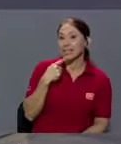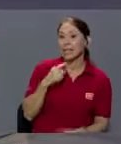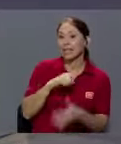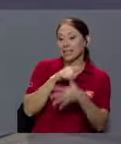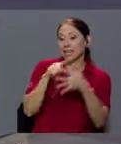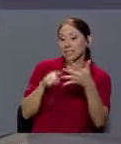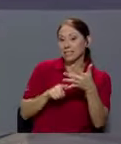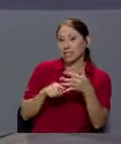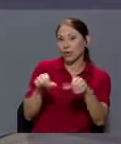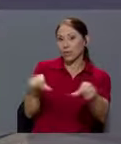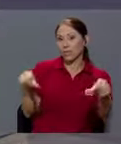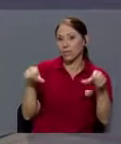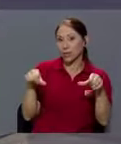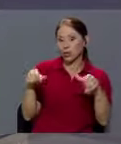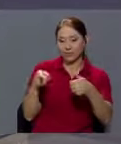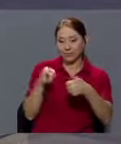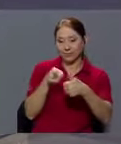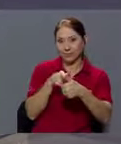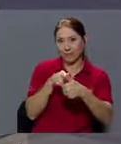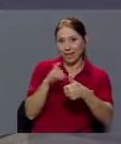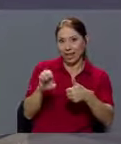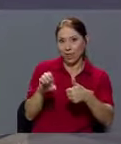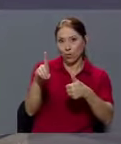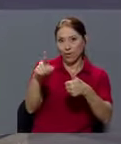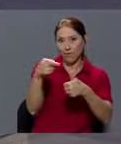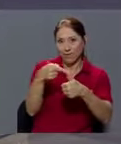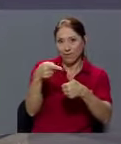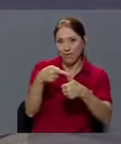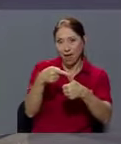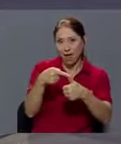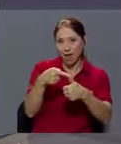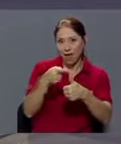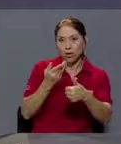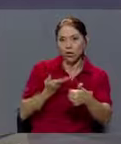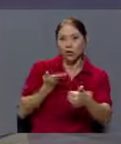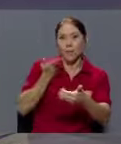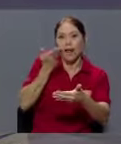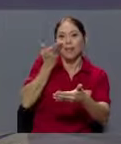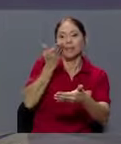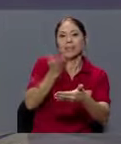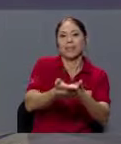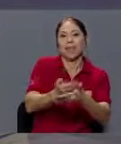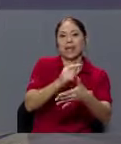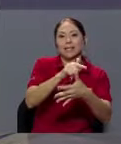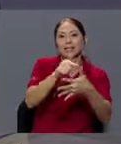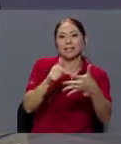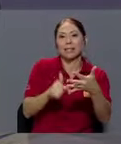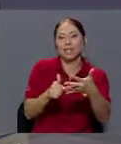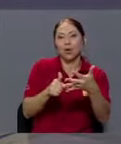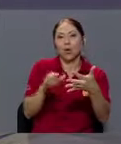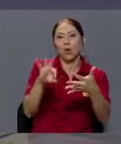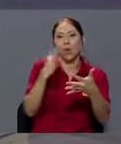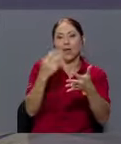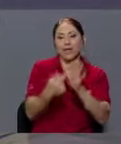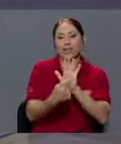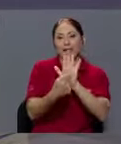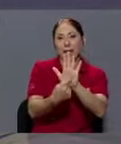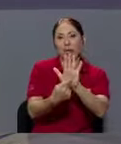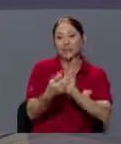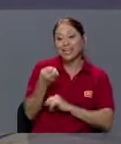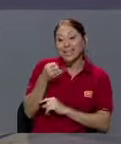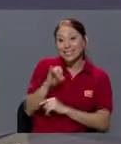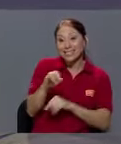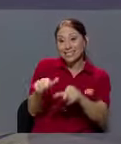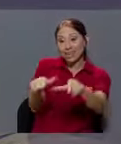tiene 5 dimensiones. En la dimensión educativa nos plantea 5 indicadores. Si